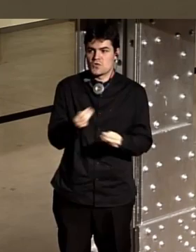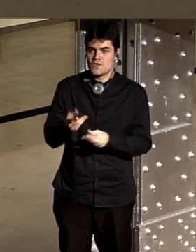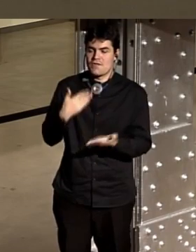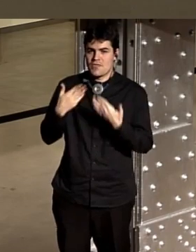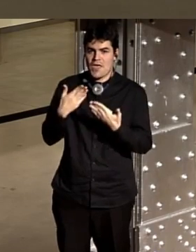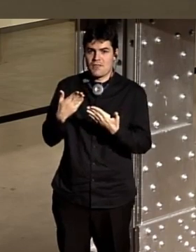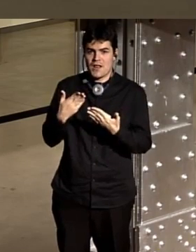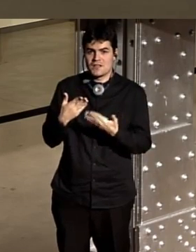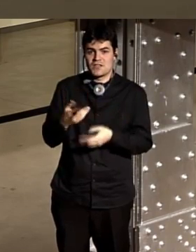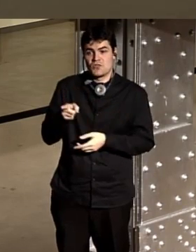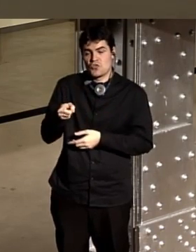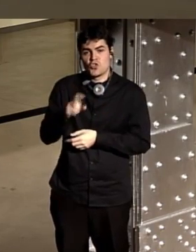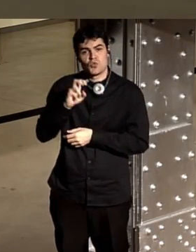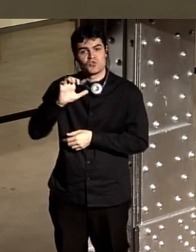demás.